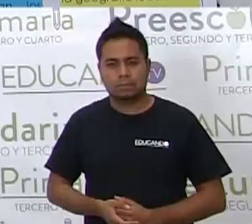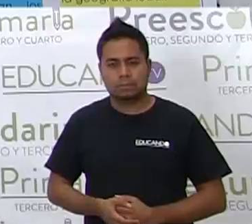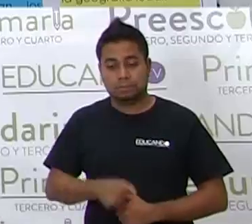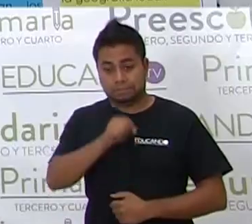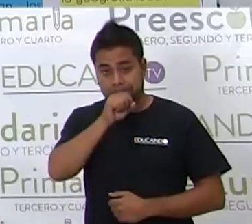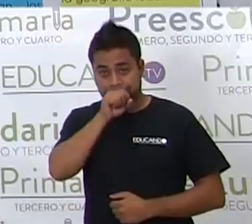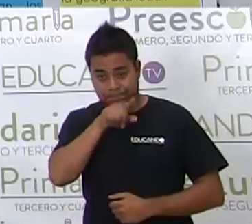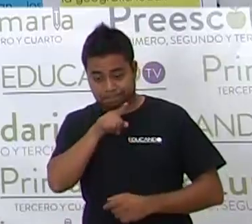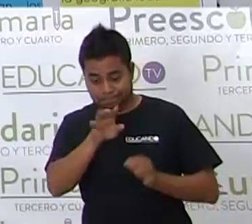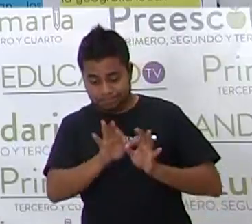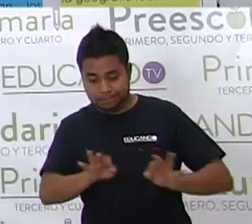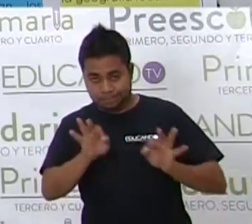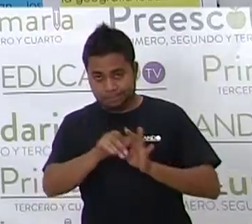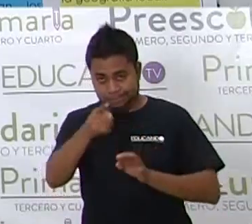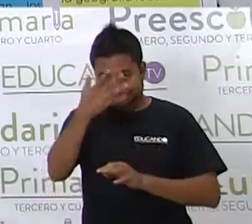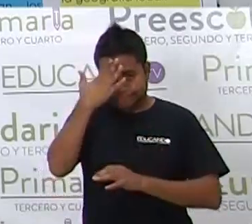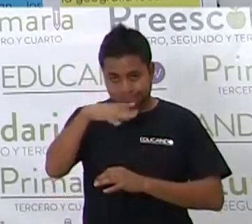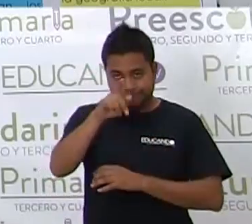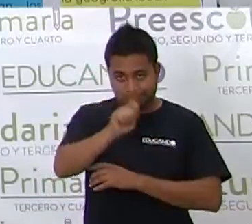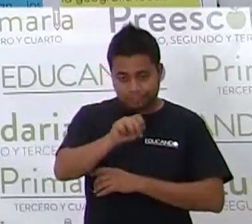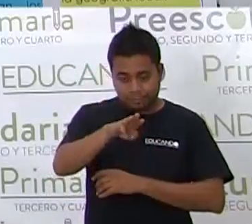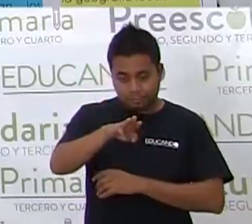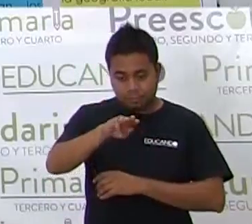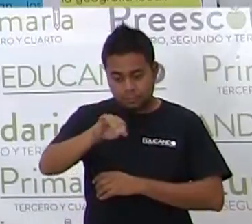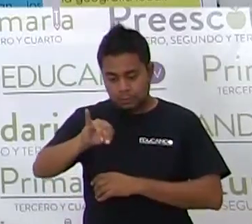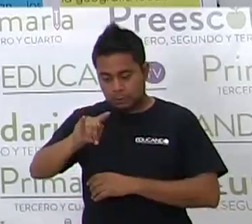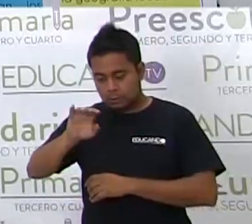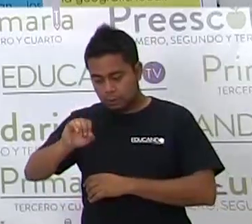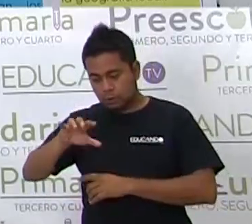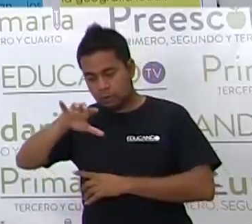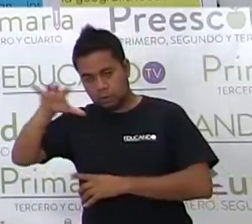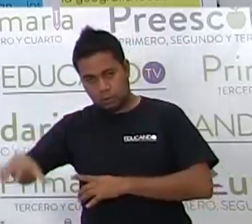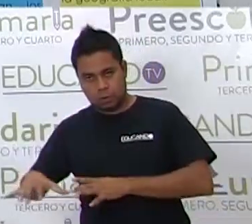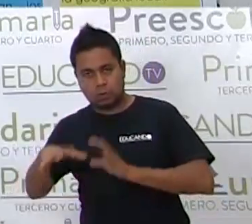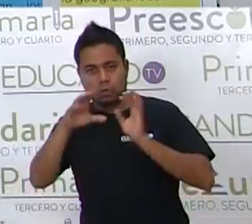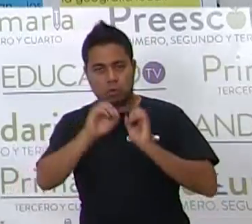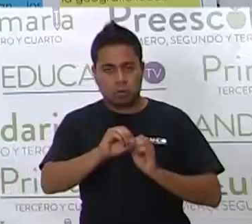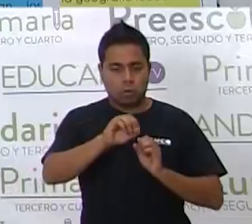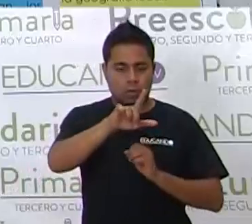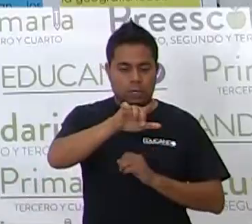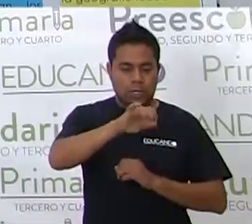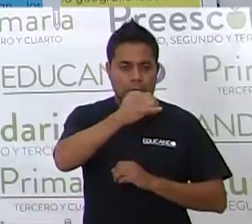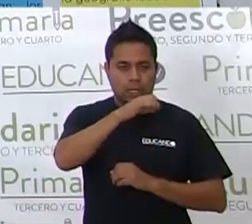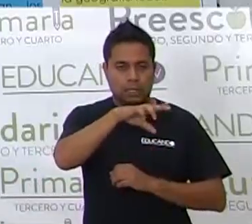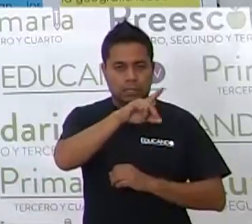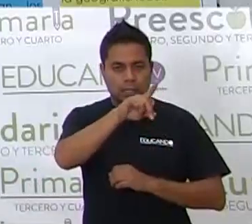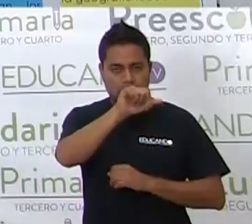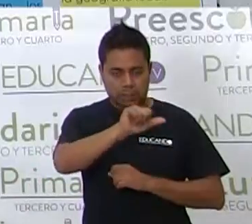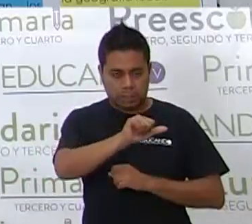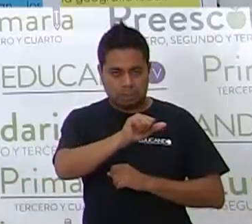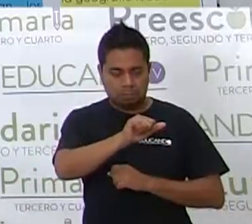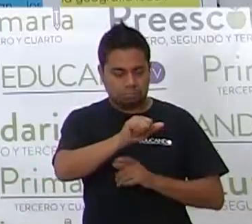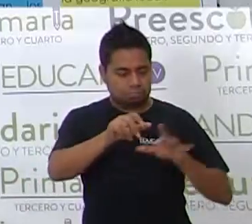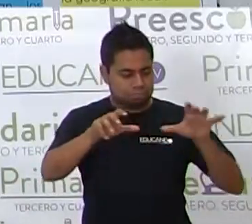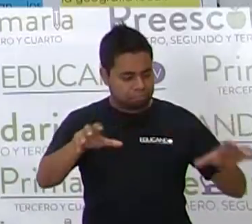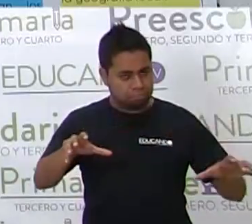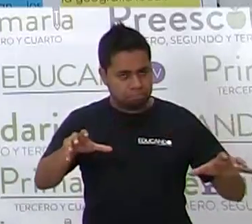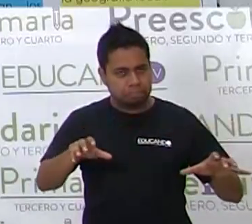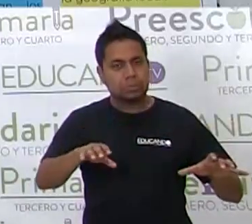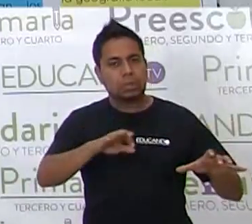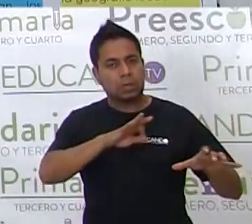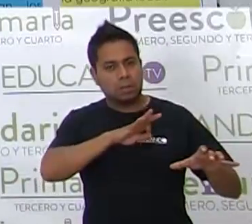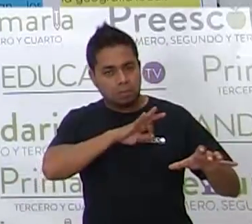las leyendas van a ser de forma que nos van a permitir transmitir tanto